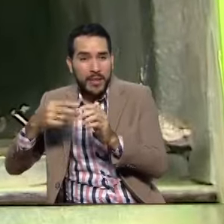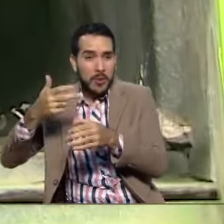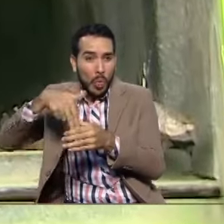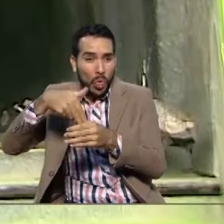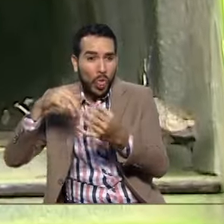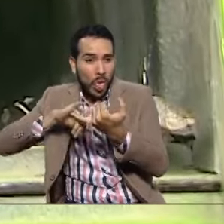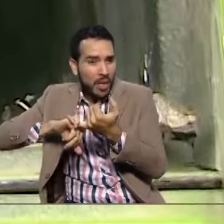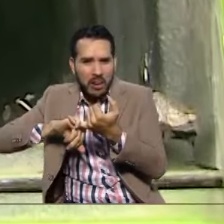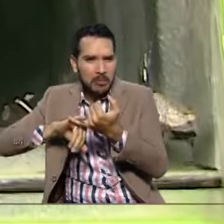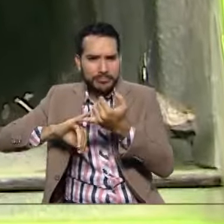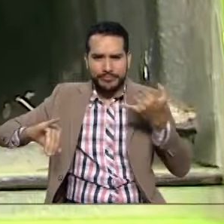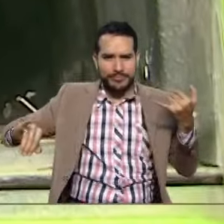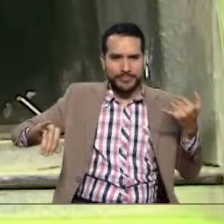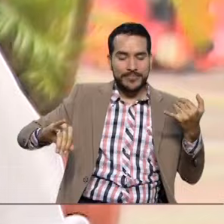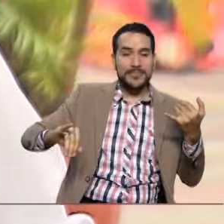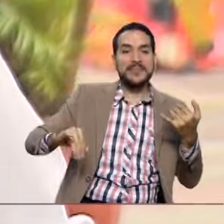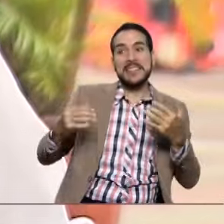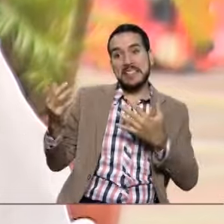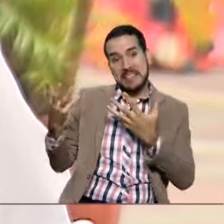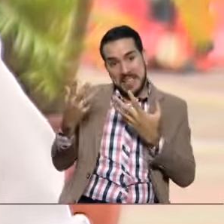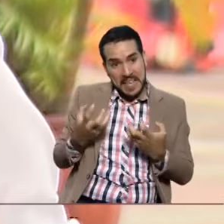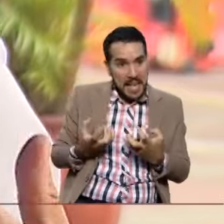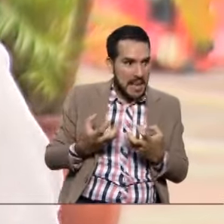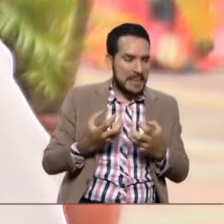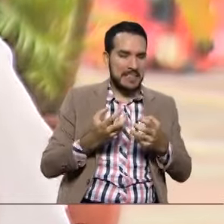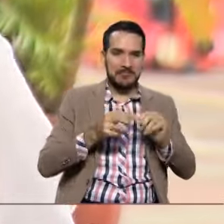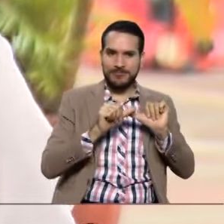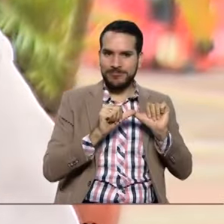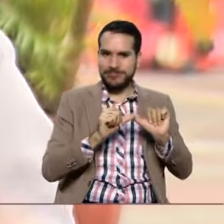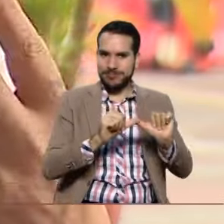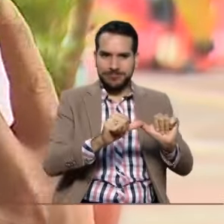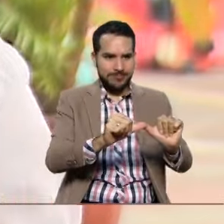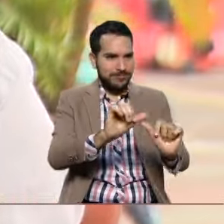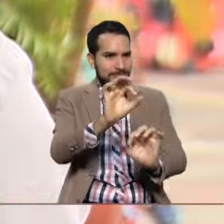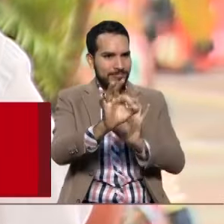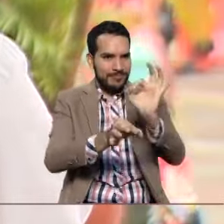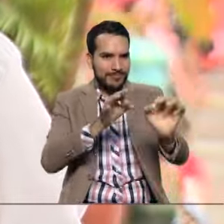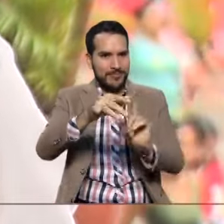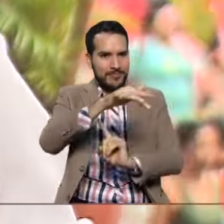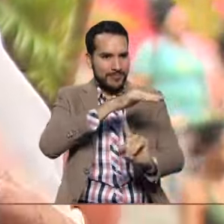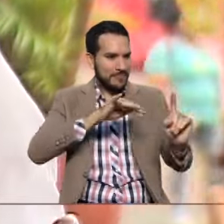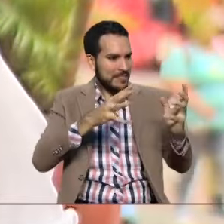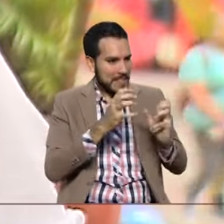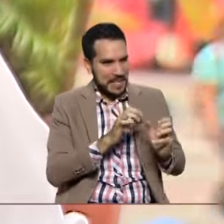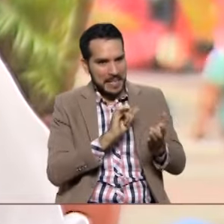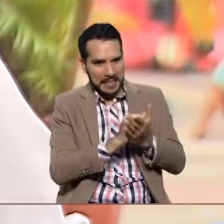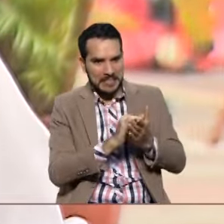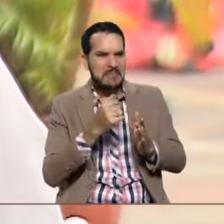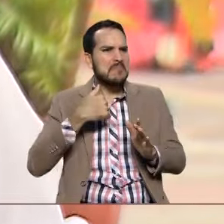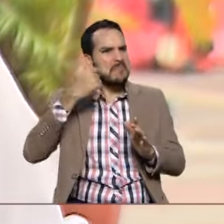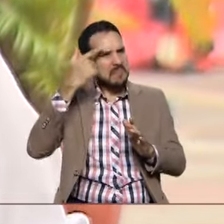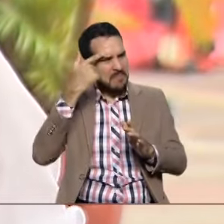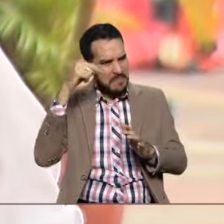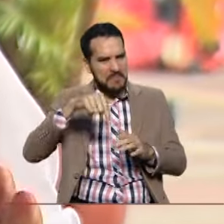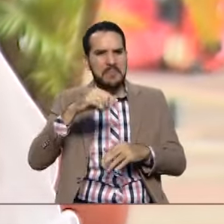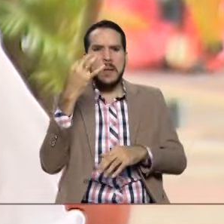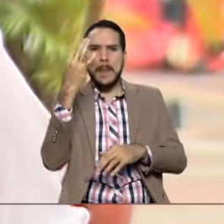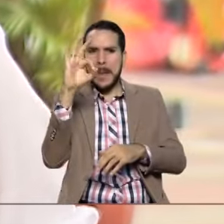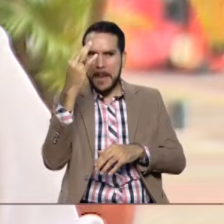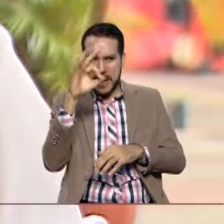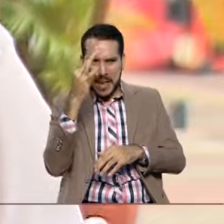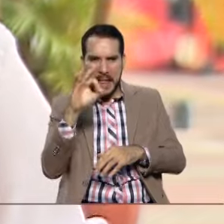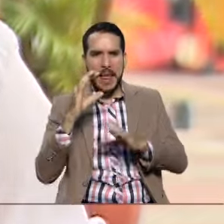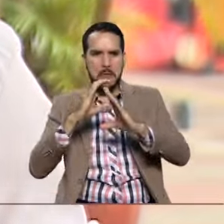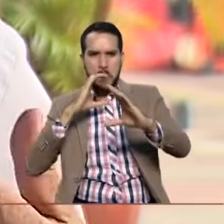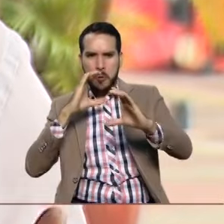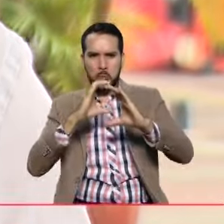duradero, ese es el plan. Consideramos que es oportuno iniciar con dos rutas nuevas aquí en el municipio de Palmira. ¿Cómo van a